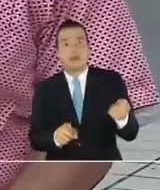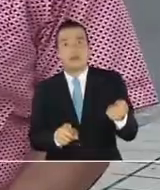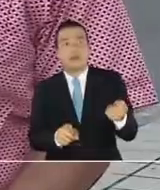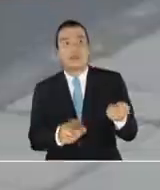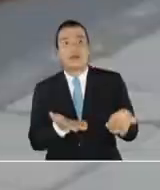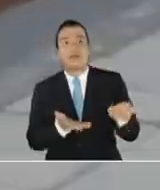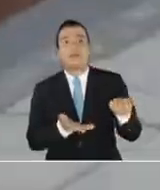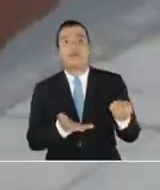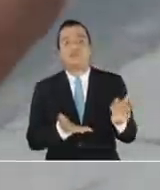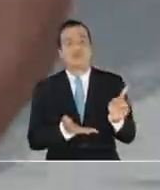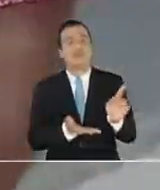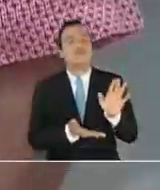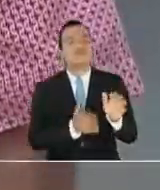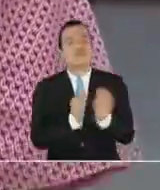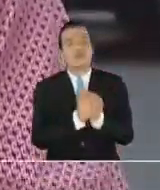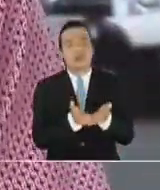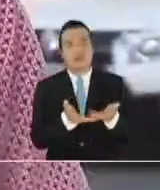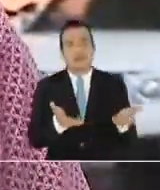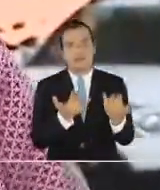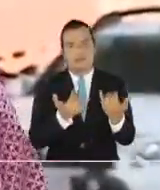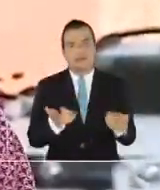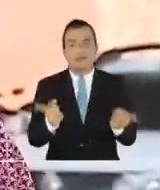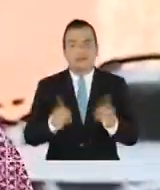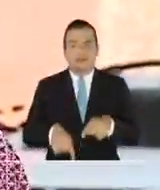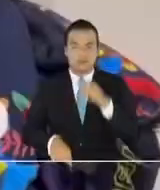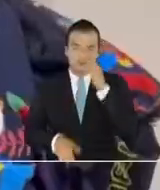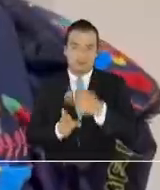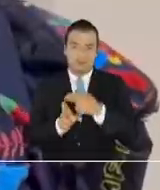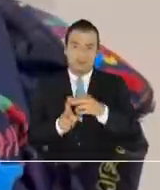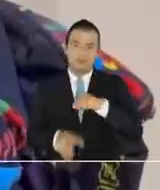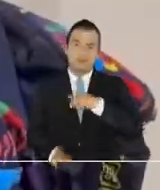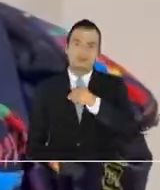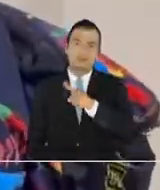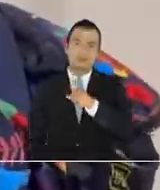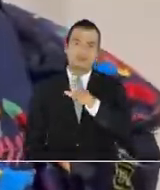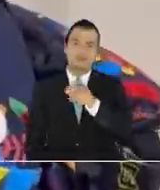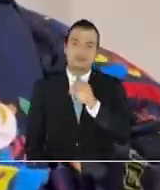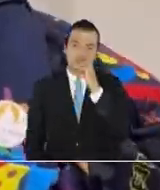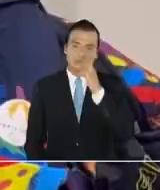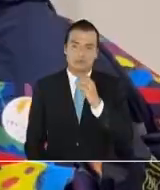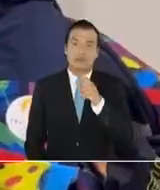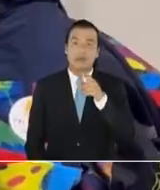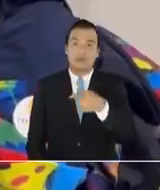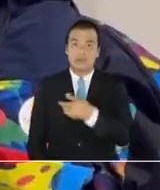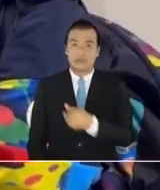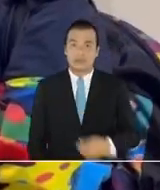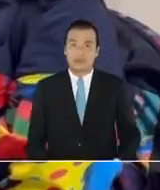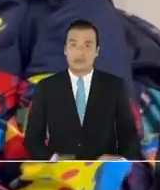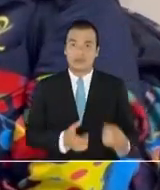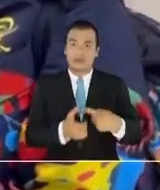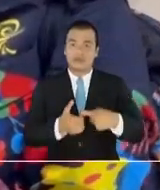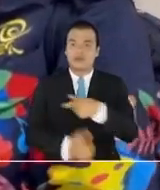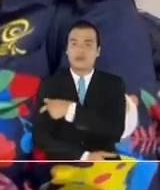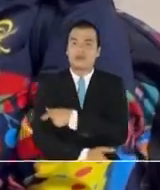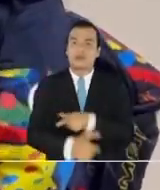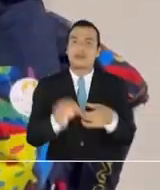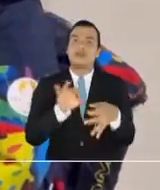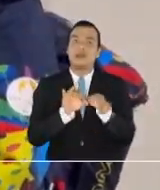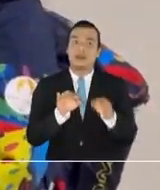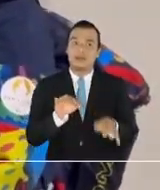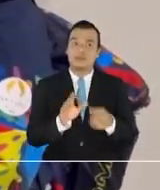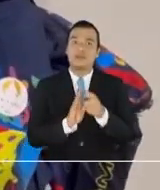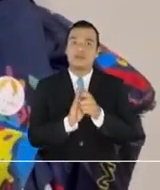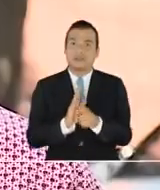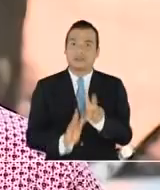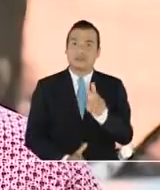se destaca con el caleño Julio César Ávila dos veces reelegido como presidente del comité paralímpico y quien celebra el proyecto del centro de alto